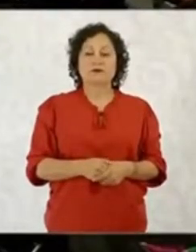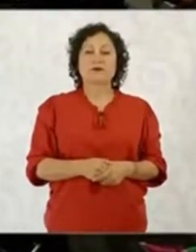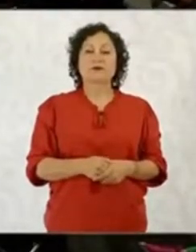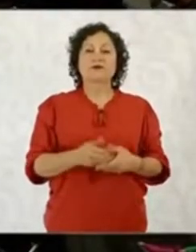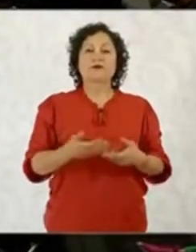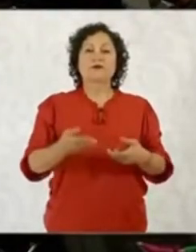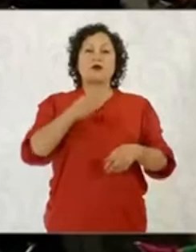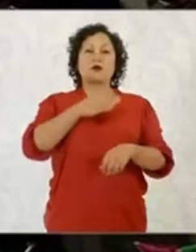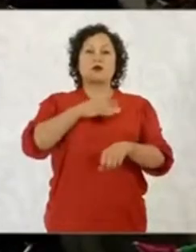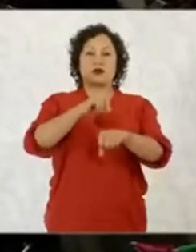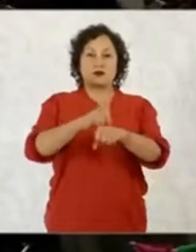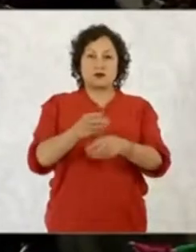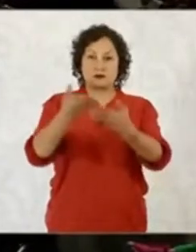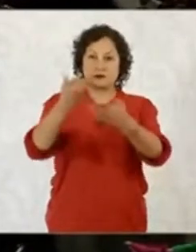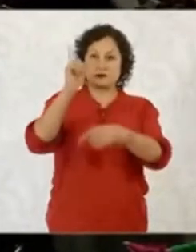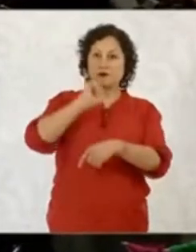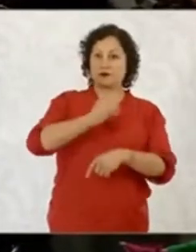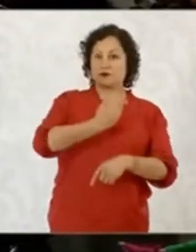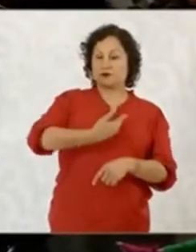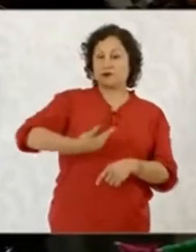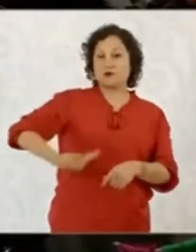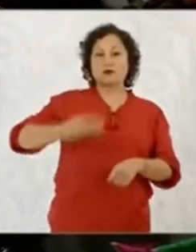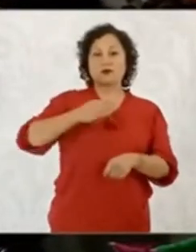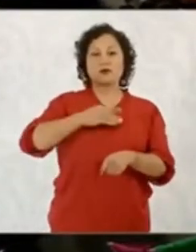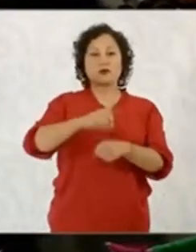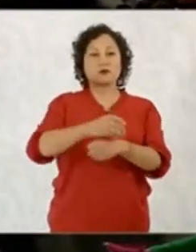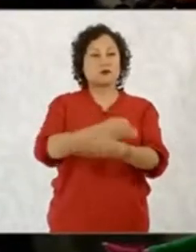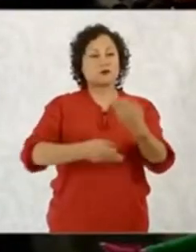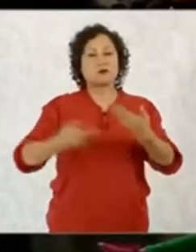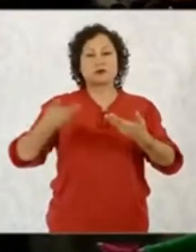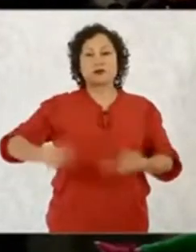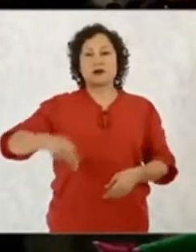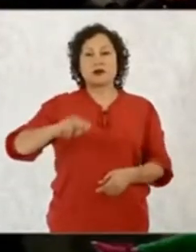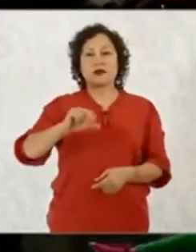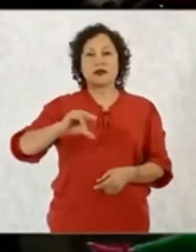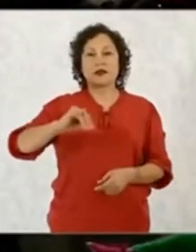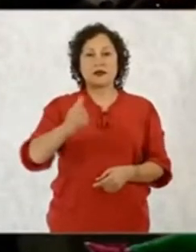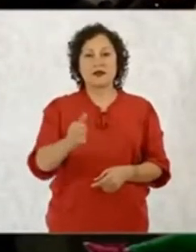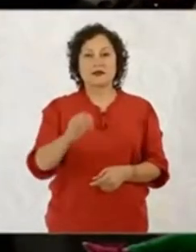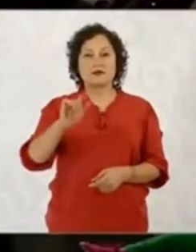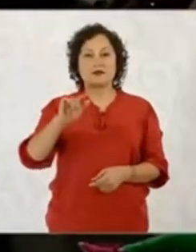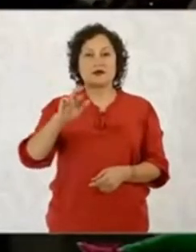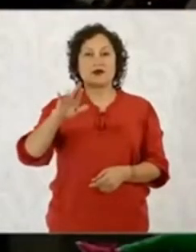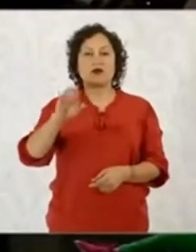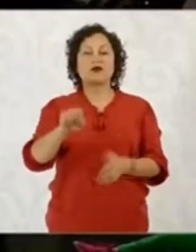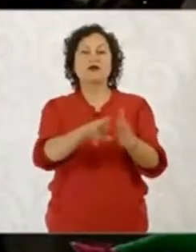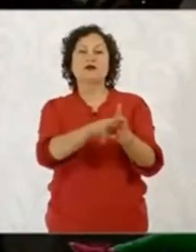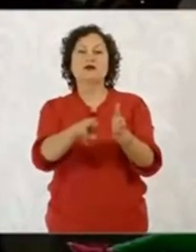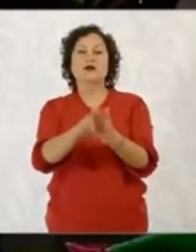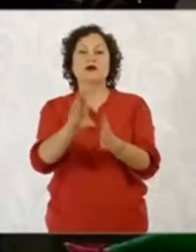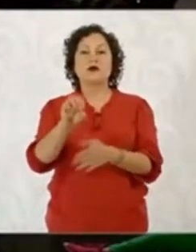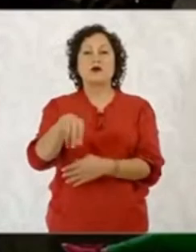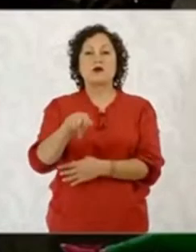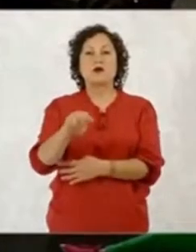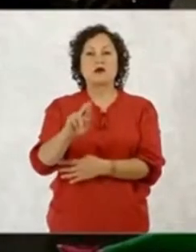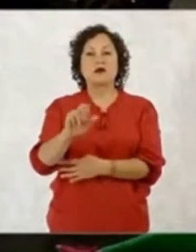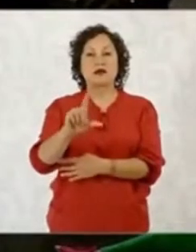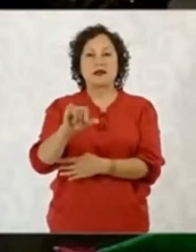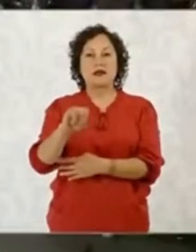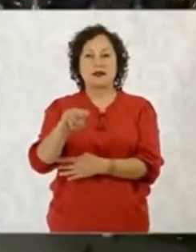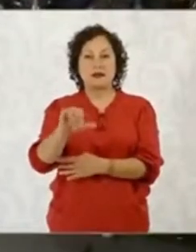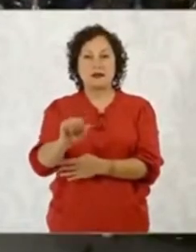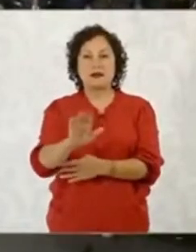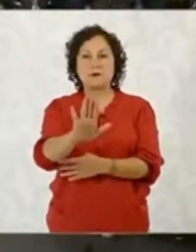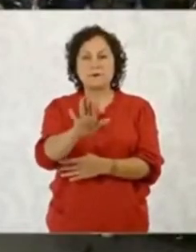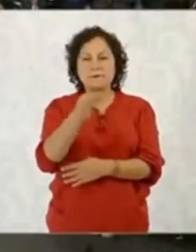Buenos días, Presidenta. Buenos días a todas y a todos. Nancy Flores, de la revista Contralínea. Presidenta, el próximo lunes 24 de